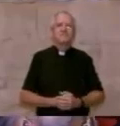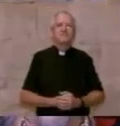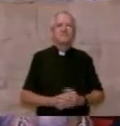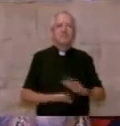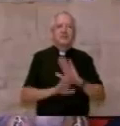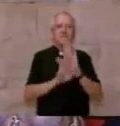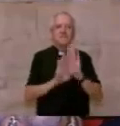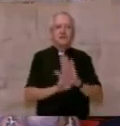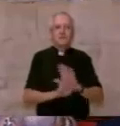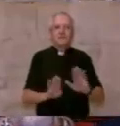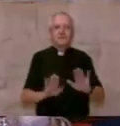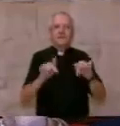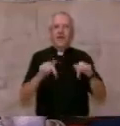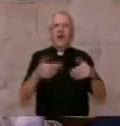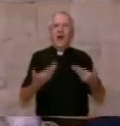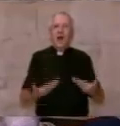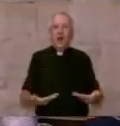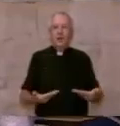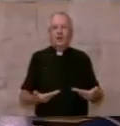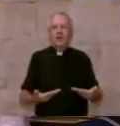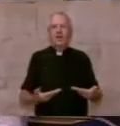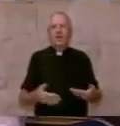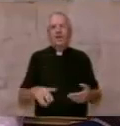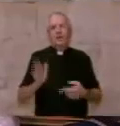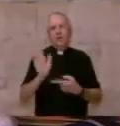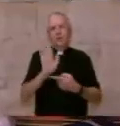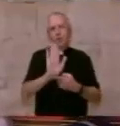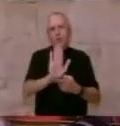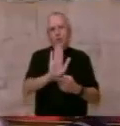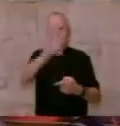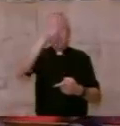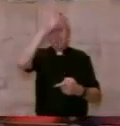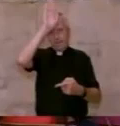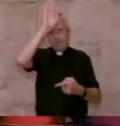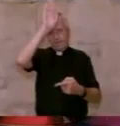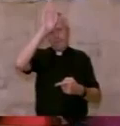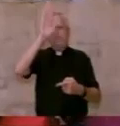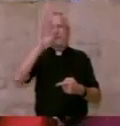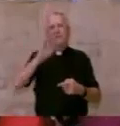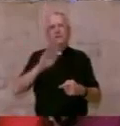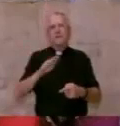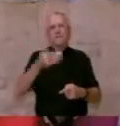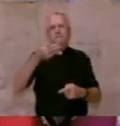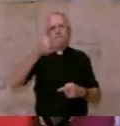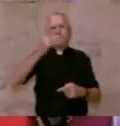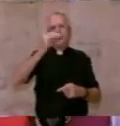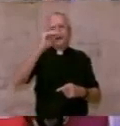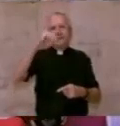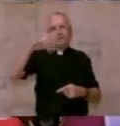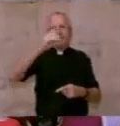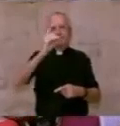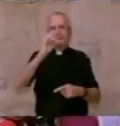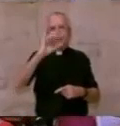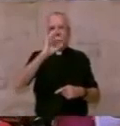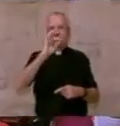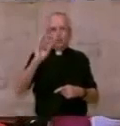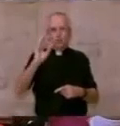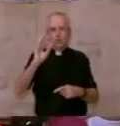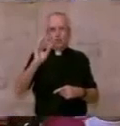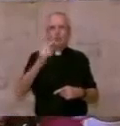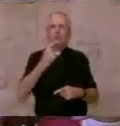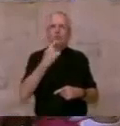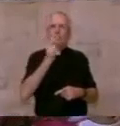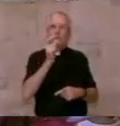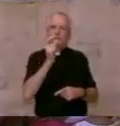Y finalmente será ahora el nuncio de su santidad en España y Andorra, el excelentísimo y reverendísimo monseñor Bernardito Cleopas